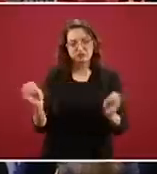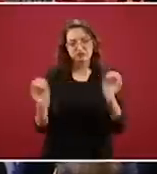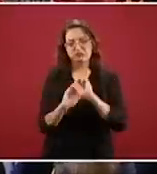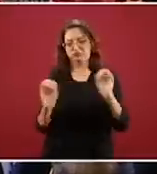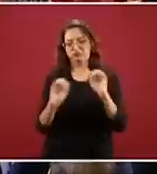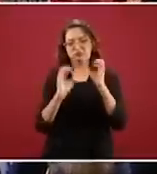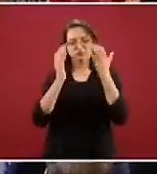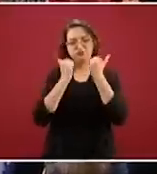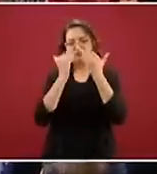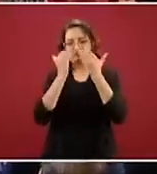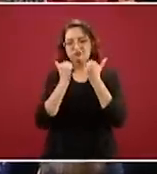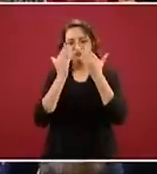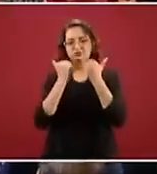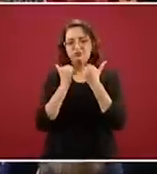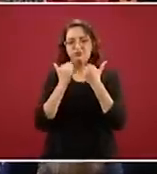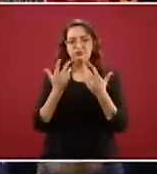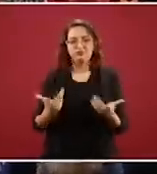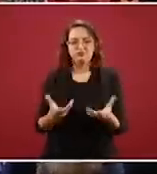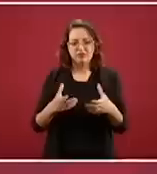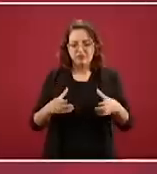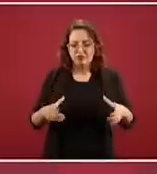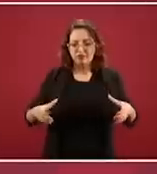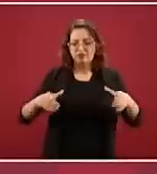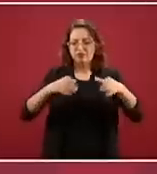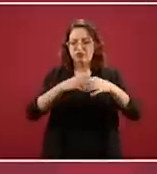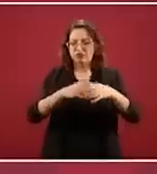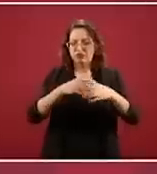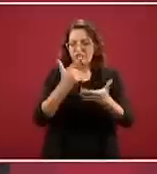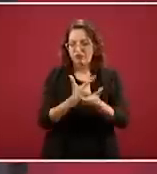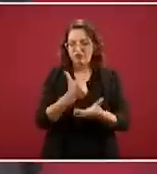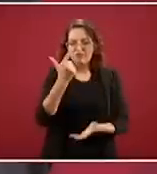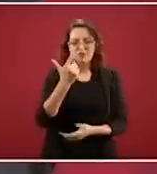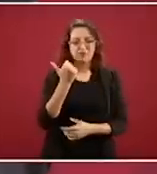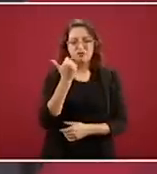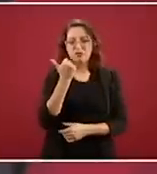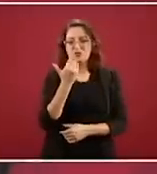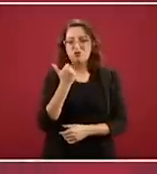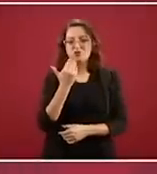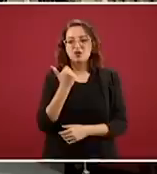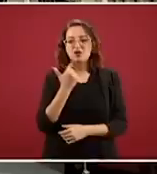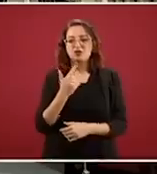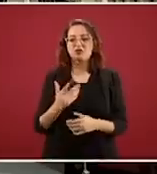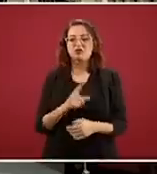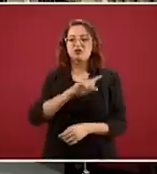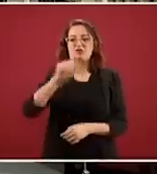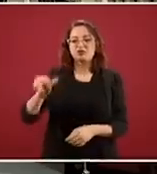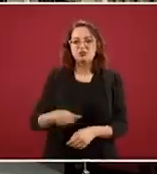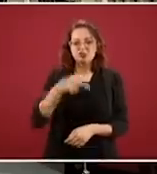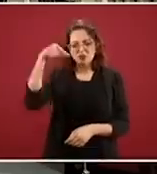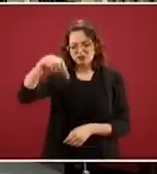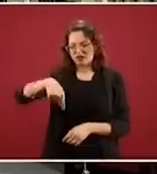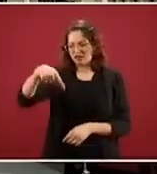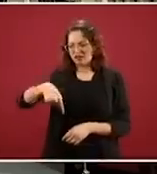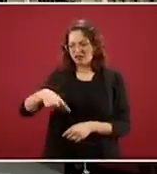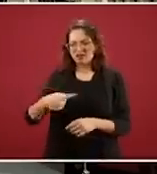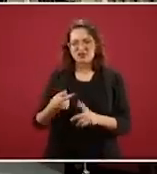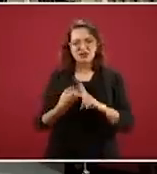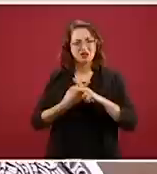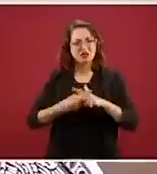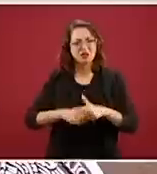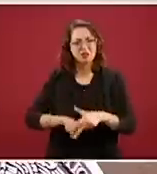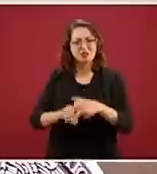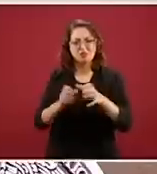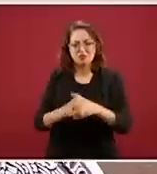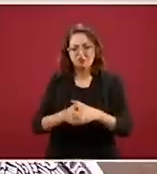lo que se conoce como crimen organizado. Entonces, ¿cómo se fueron creando? Pues yo creo que